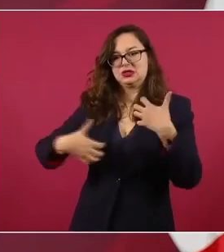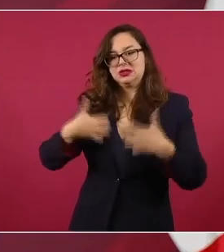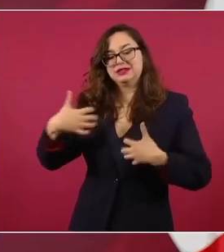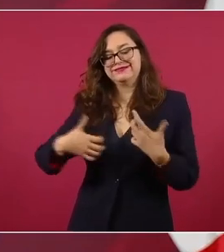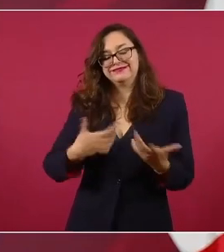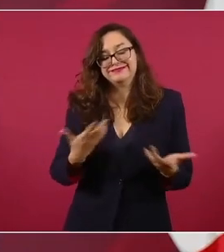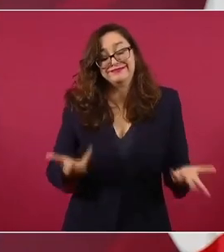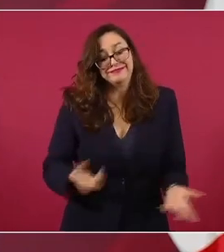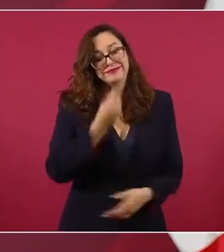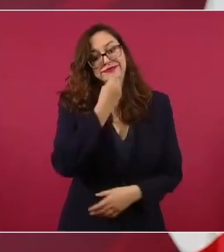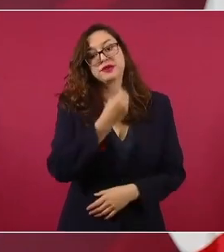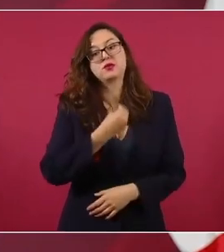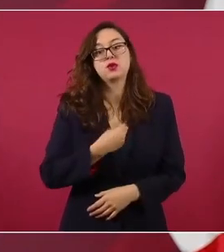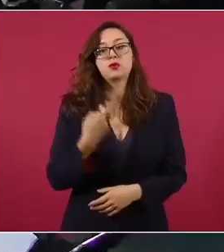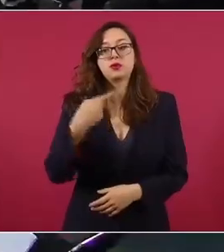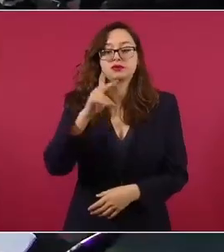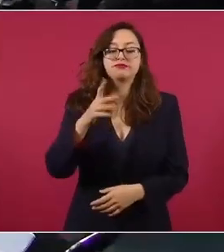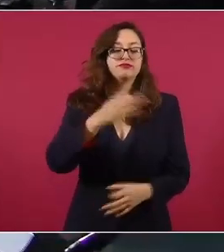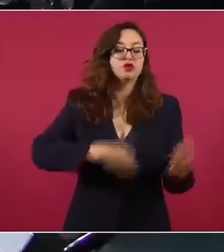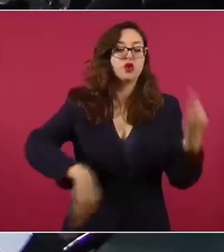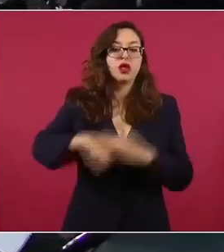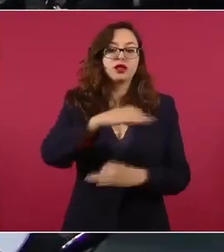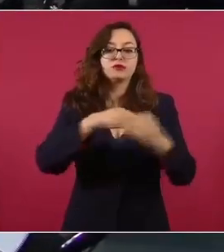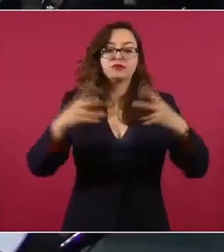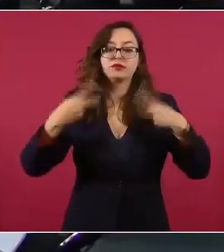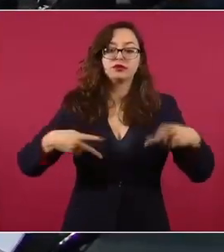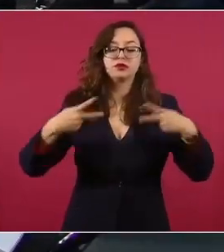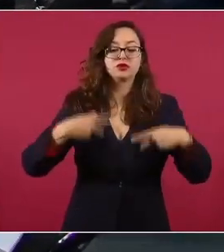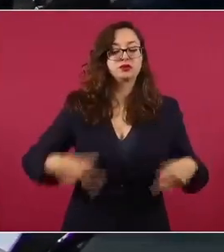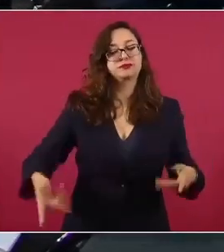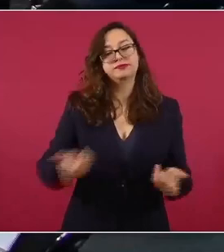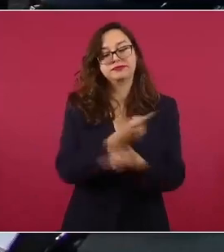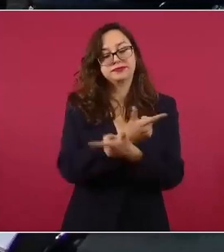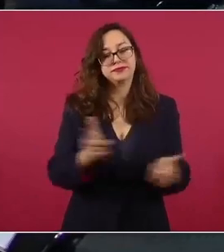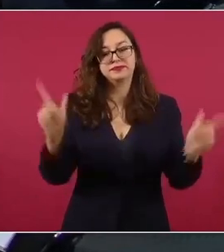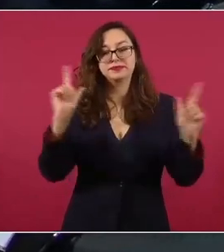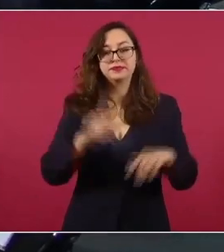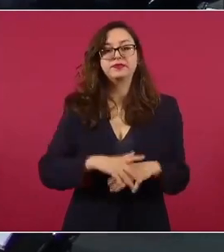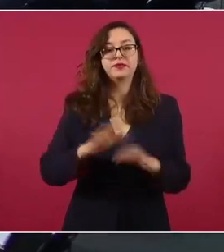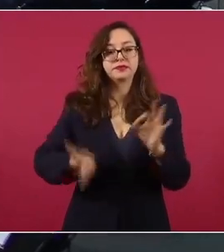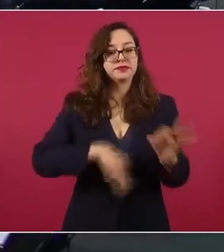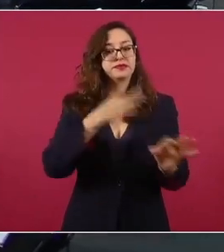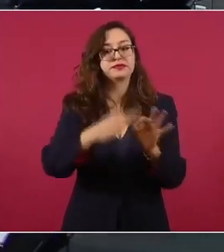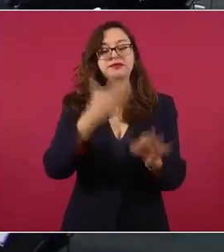Y bueno, ahora sí, presidente, vámonos ya.